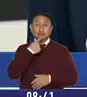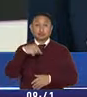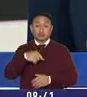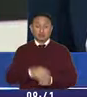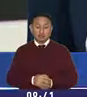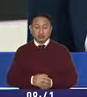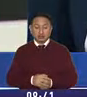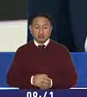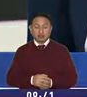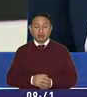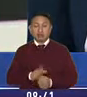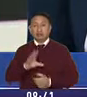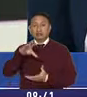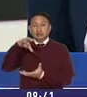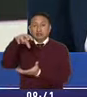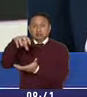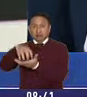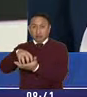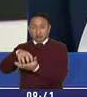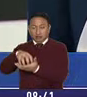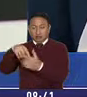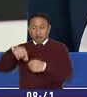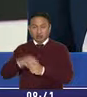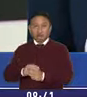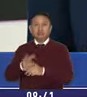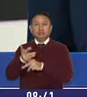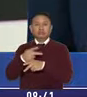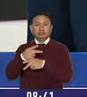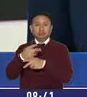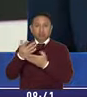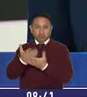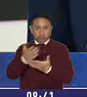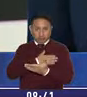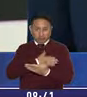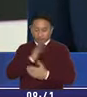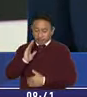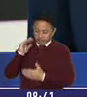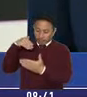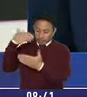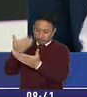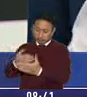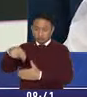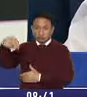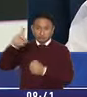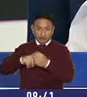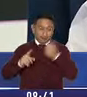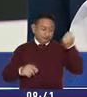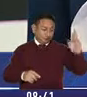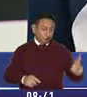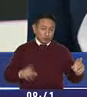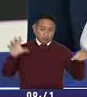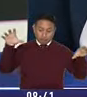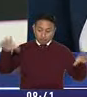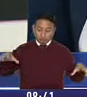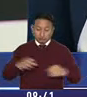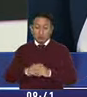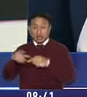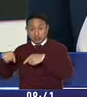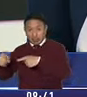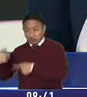a ubicar centros de acopio para que los productores directamente lleguen al norte de Quito y al sur de Quito, y luego desde